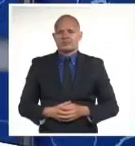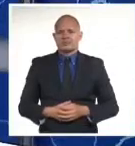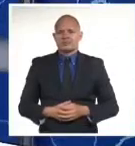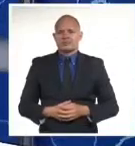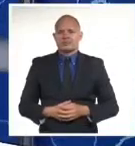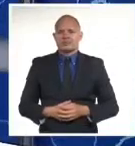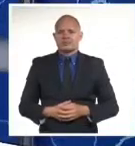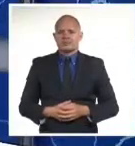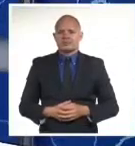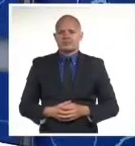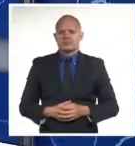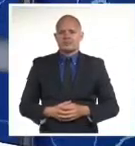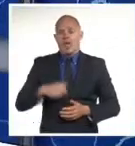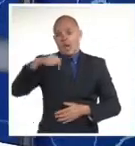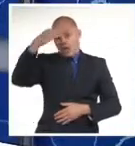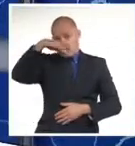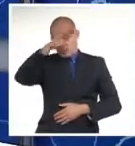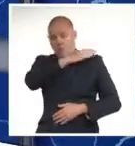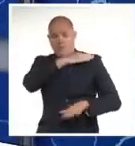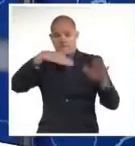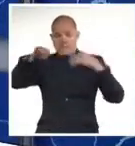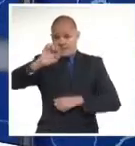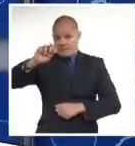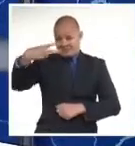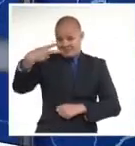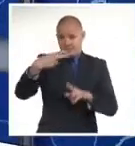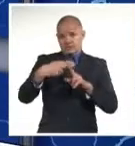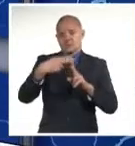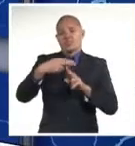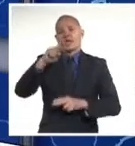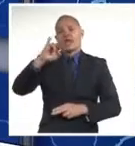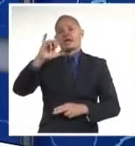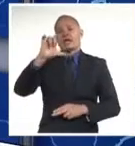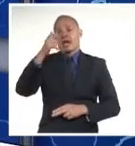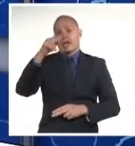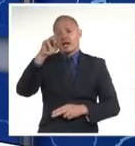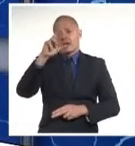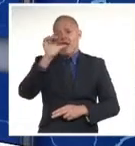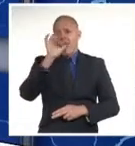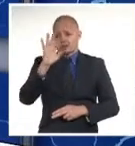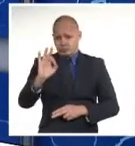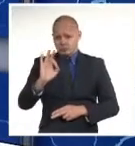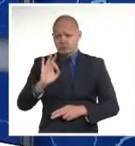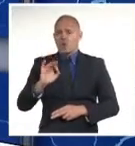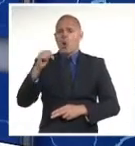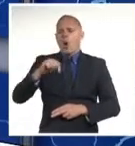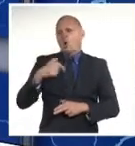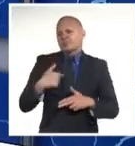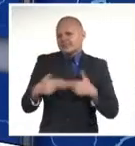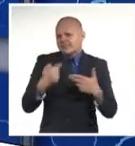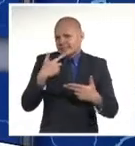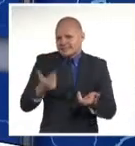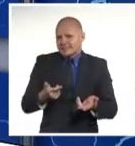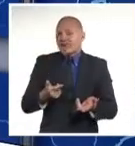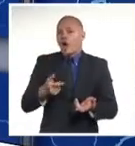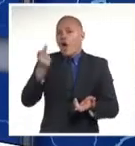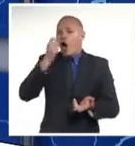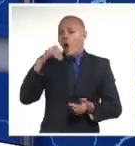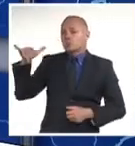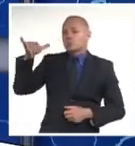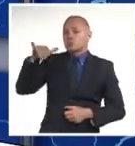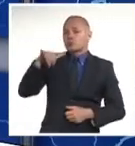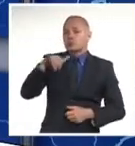El primer ministro de Cuba, Ricardo Cabrizas Ruiz, recibió este lunes al viceministro de Relaciones Internacionales y Cooperación de Sudáfrica,